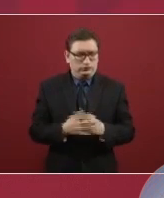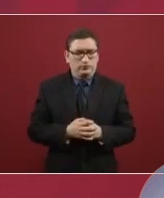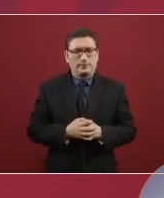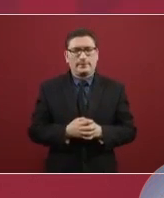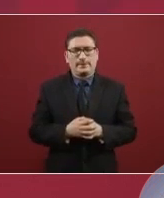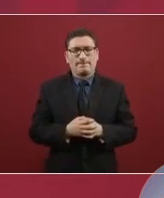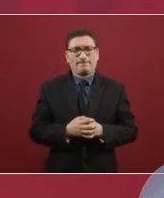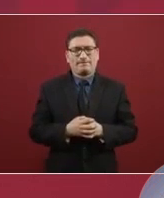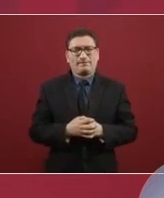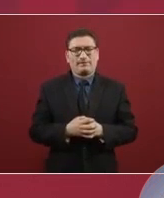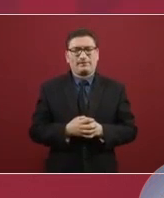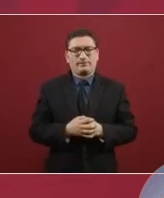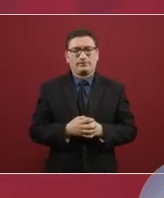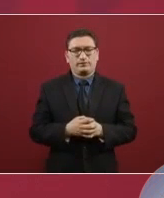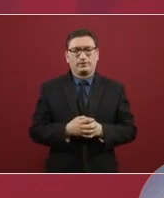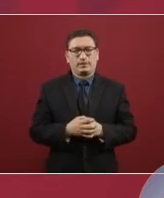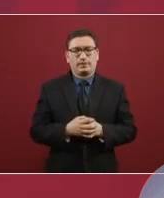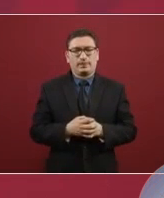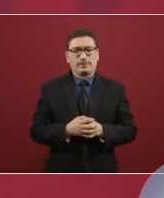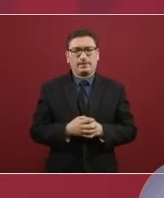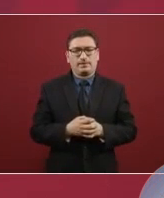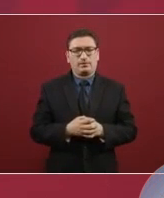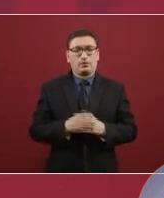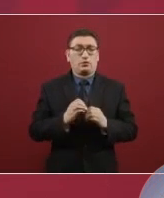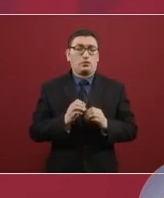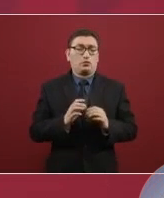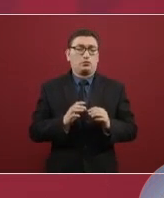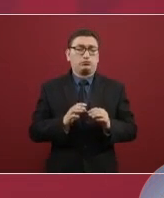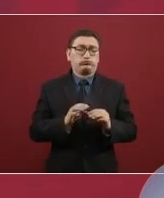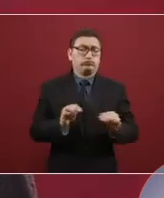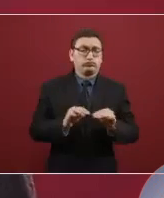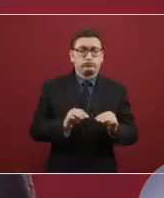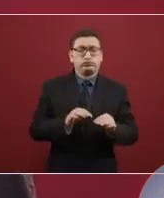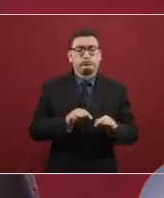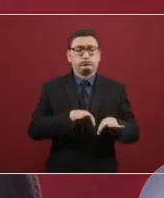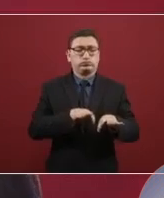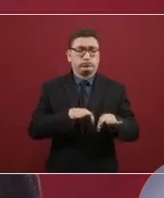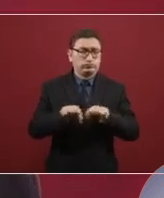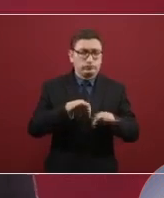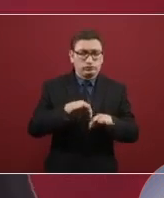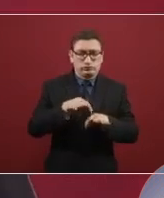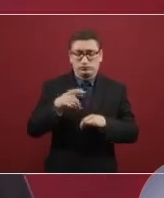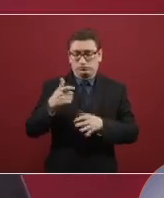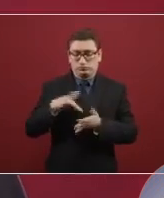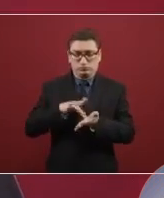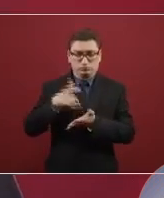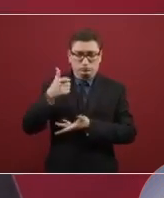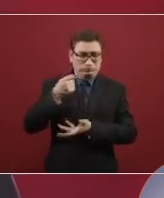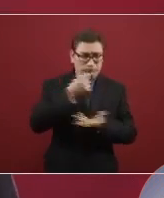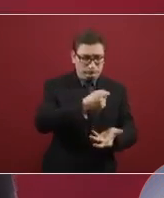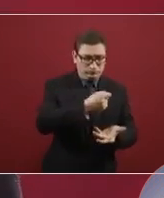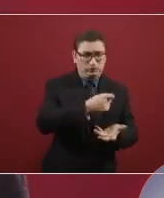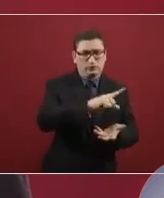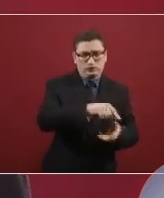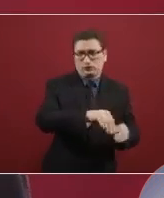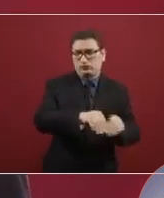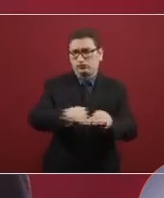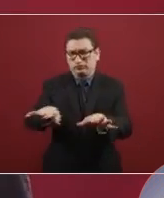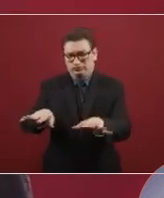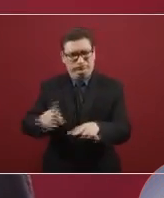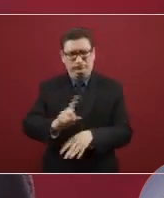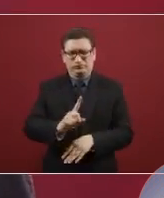el movimiento eh laboral Por qué no el gobierno Si esa es su